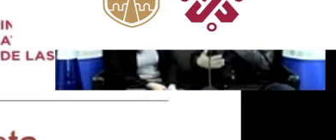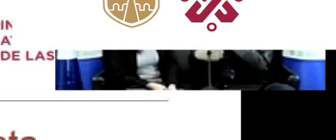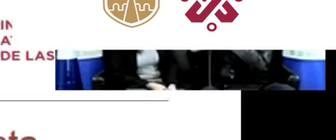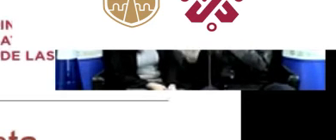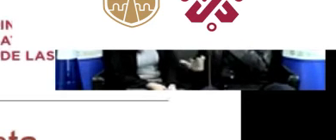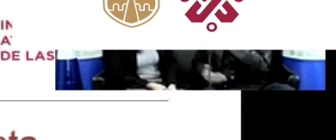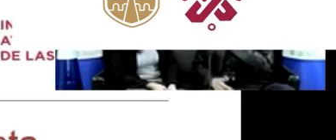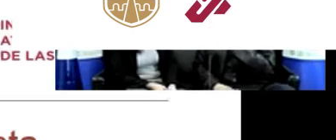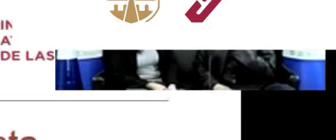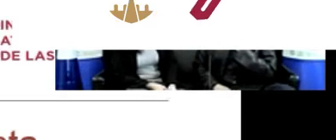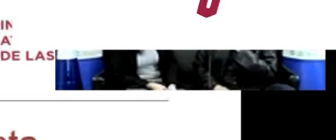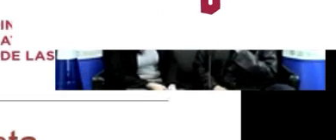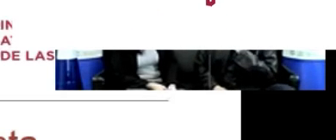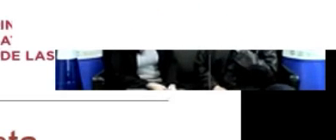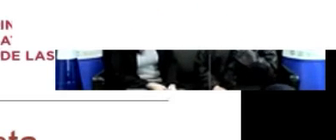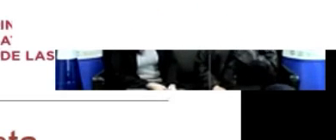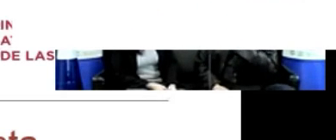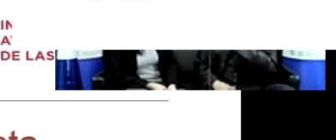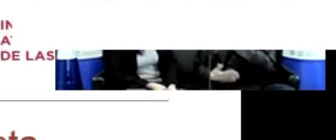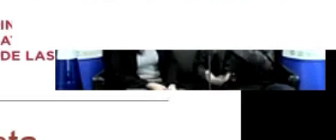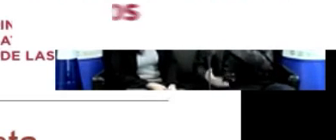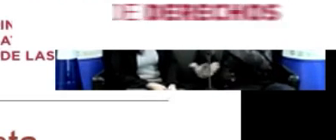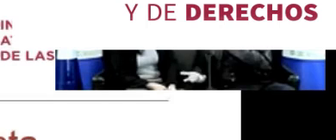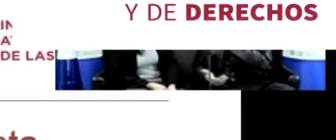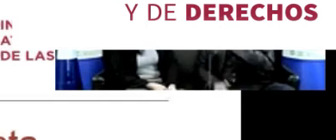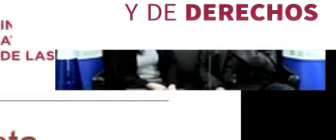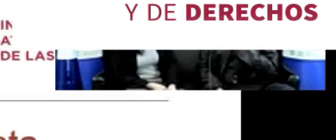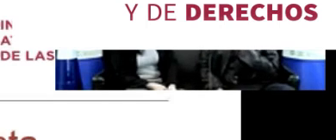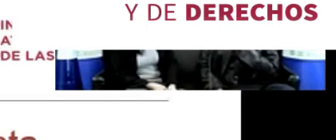va la autogestión que tú decías. Se va a dar un